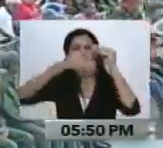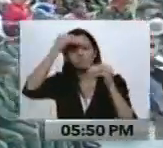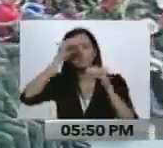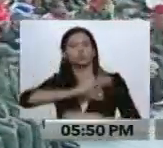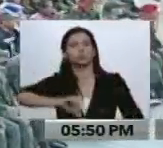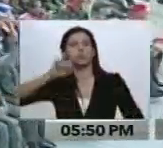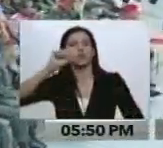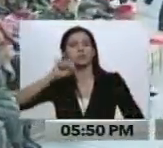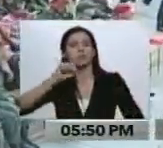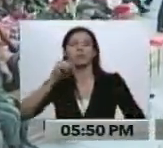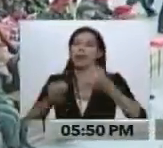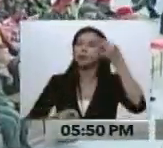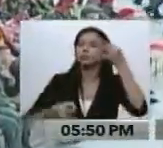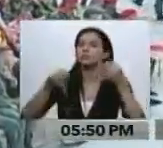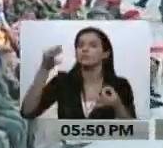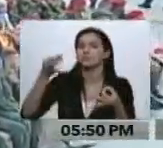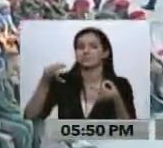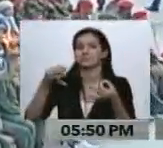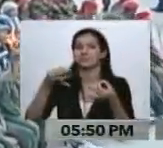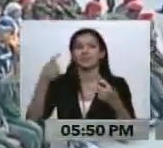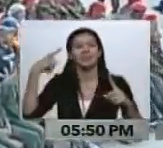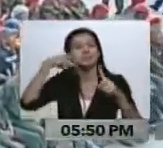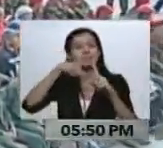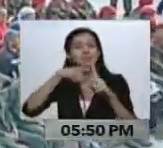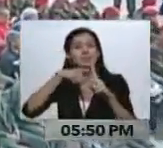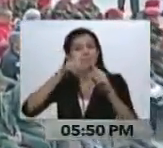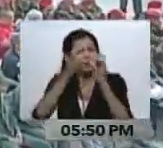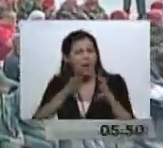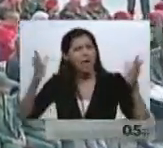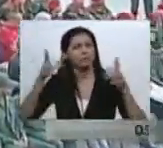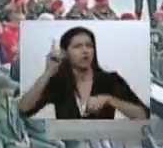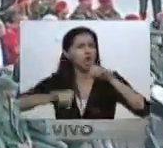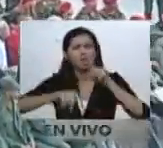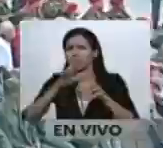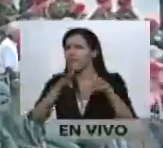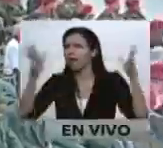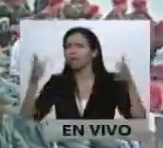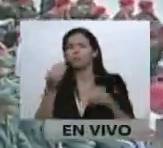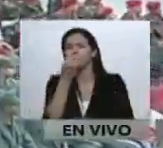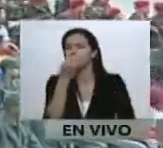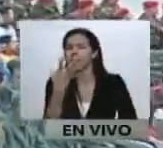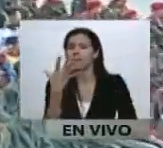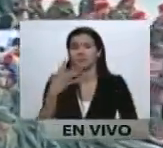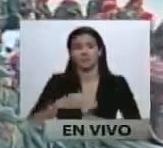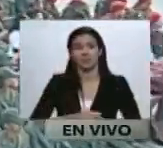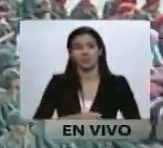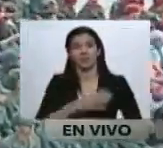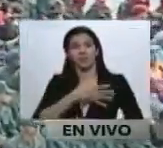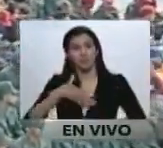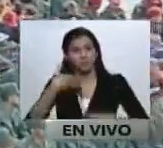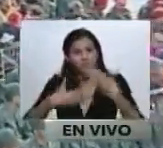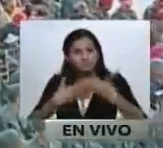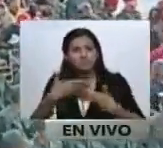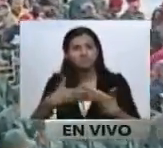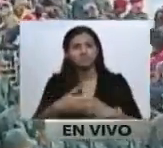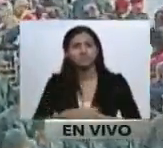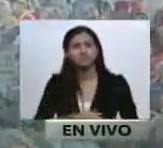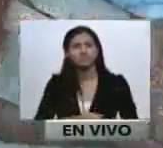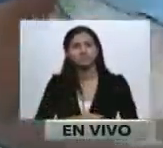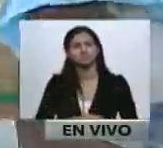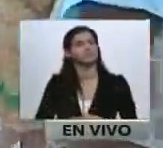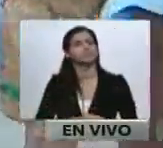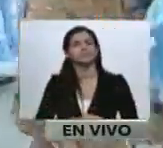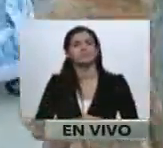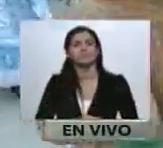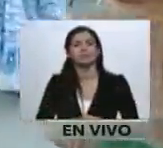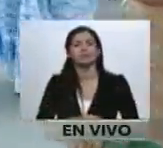para la justicia, para lo grande, para lo hermoso. Queremos avanzar en tener una patria